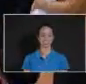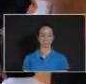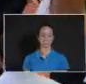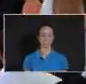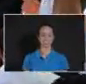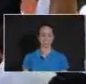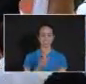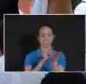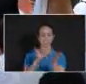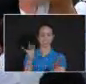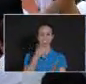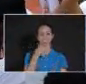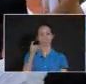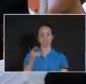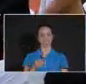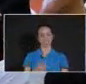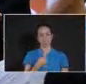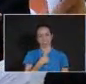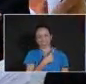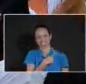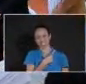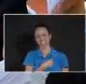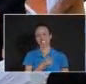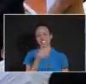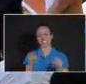Le dan ganas a uno de casarse otra vez, ¿va?